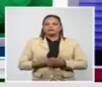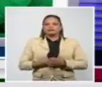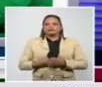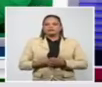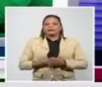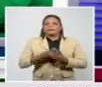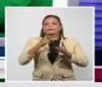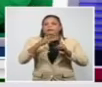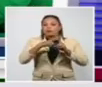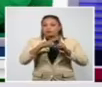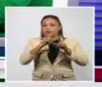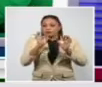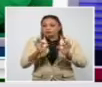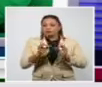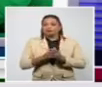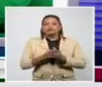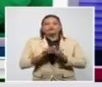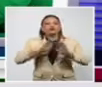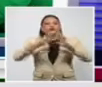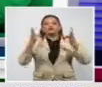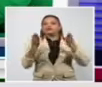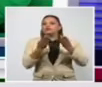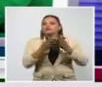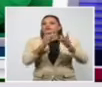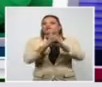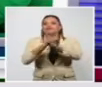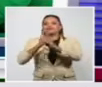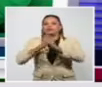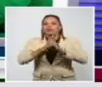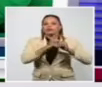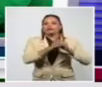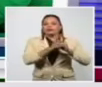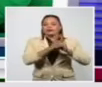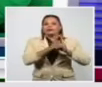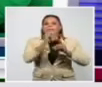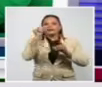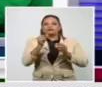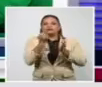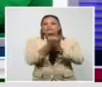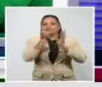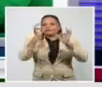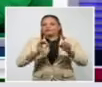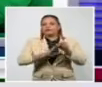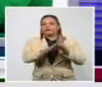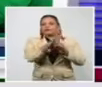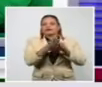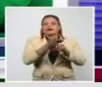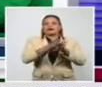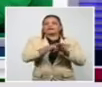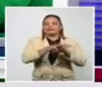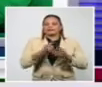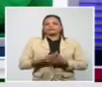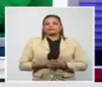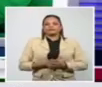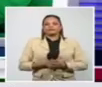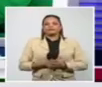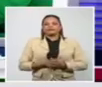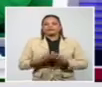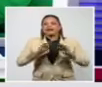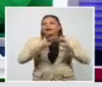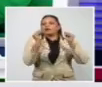diagnosticados, pues son contactos de casos confirmados previamente. En el